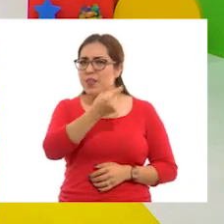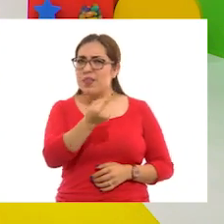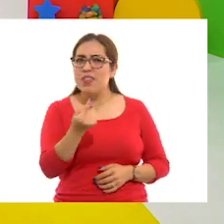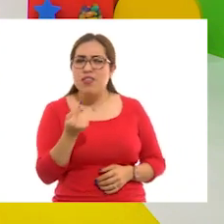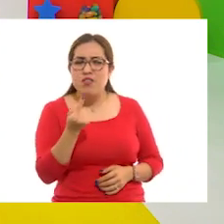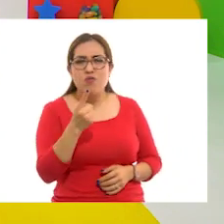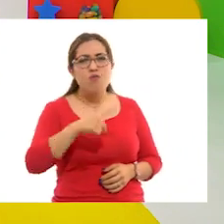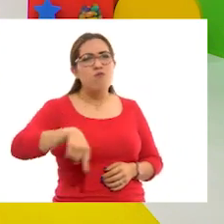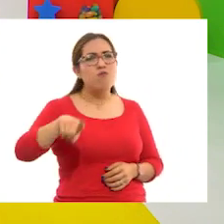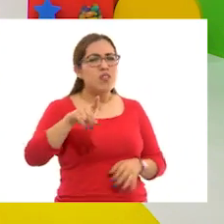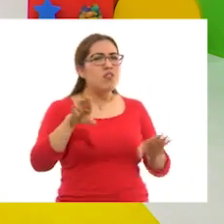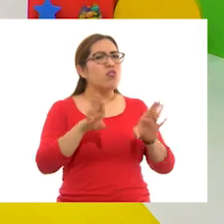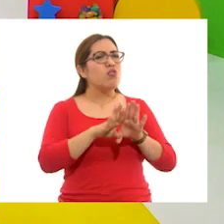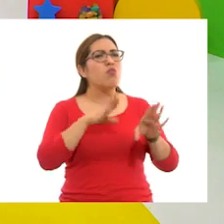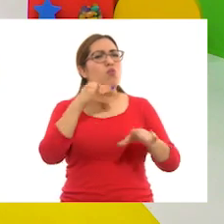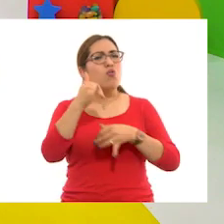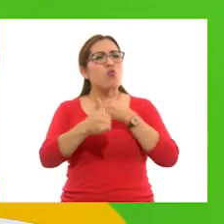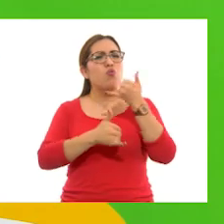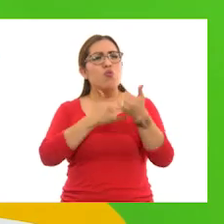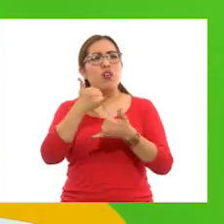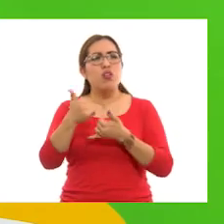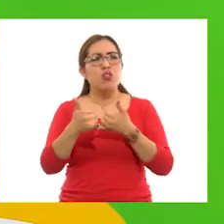¿cómo podrían jugar con sombras?